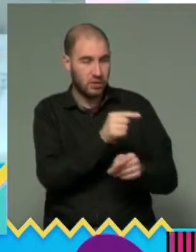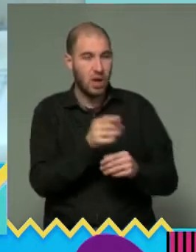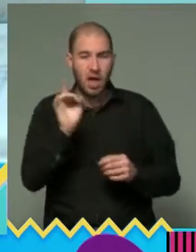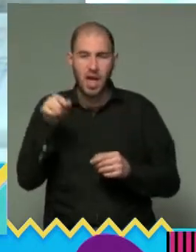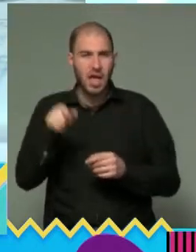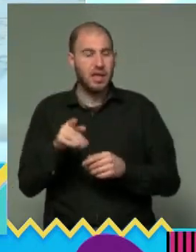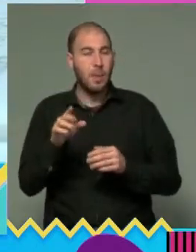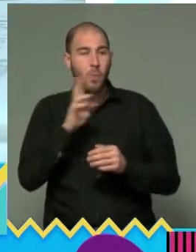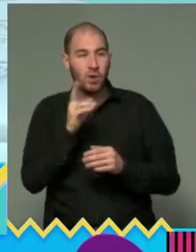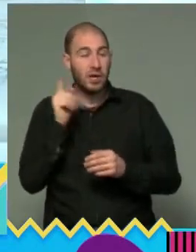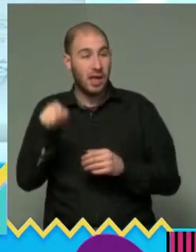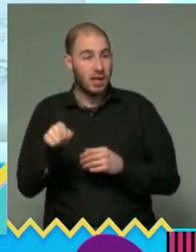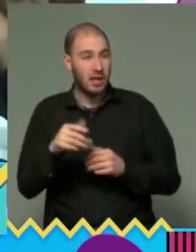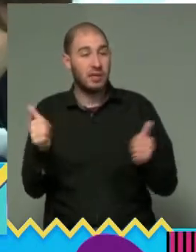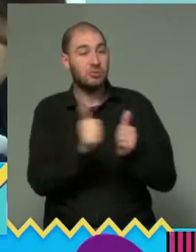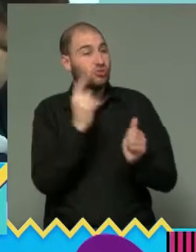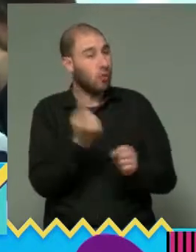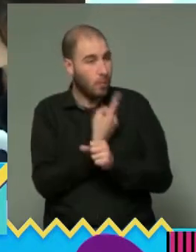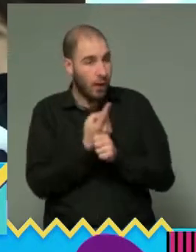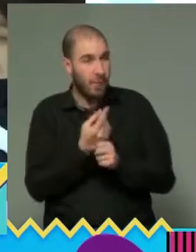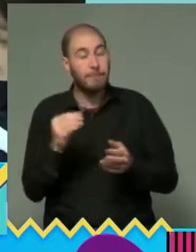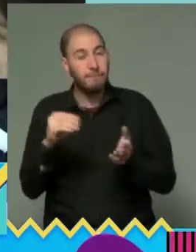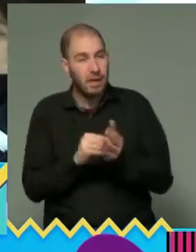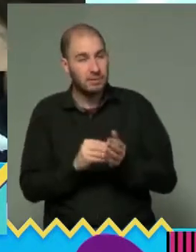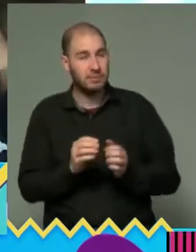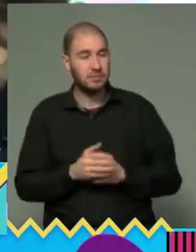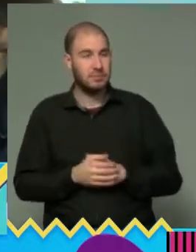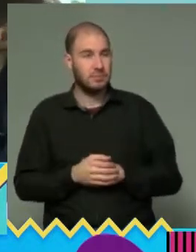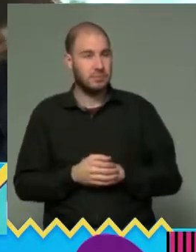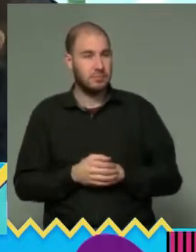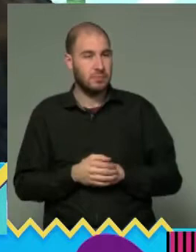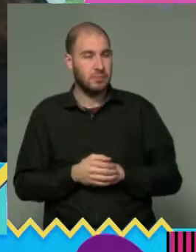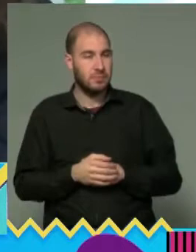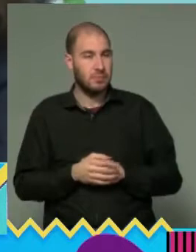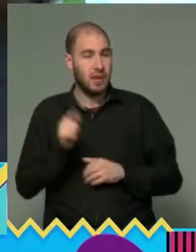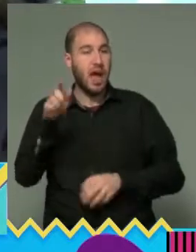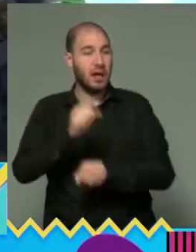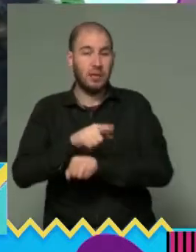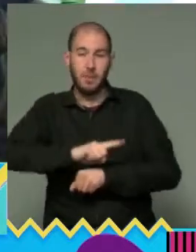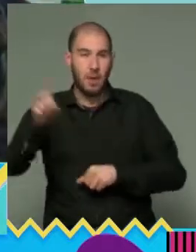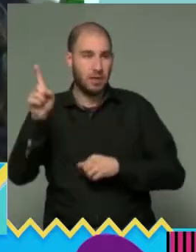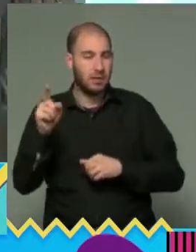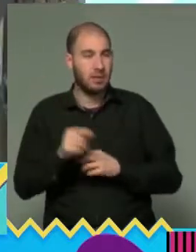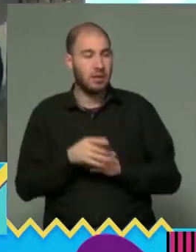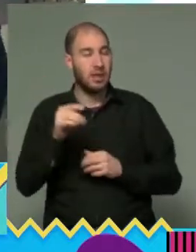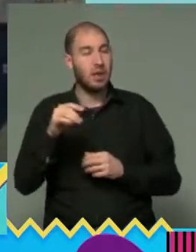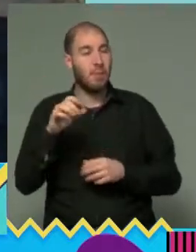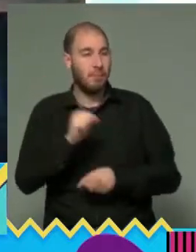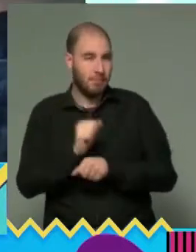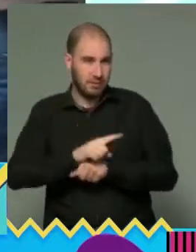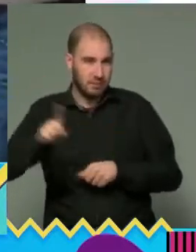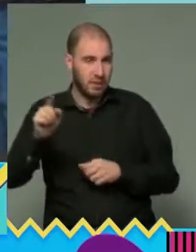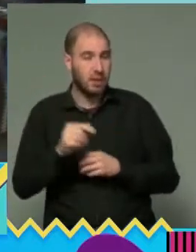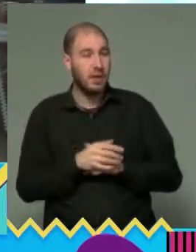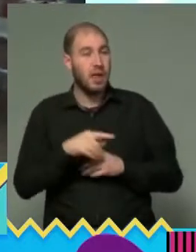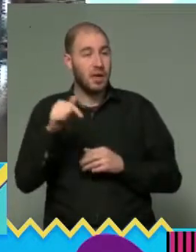le decretó la imposibilidad de acercamiento, sino que también fue arrestada y fue detenida, y